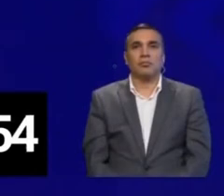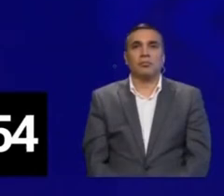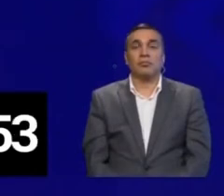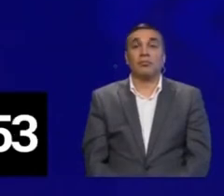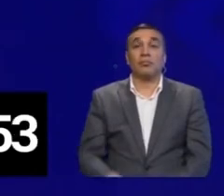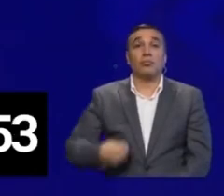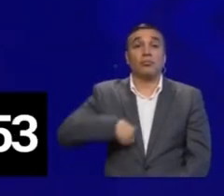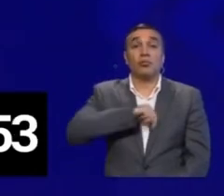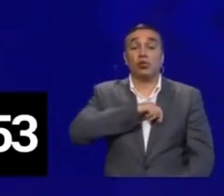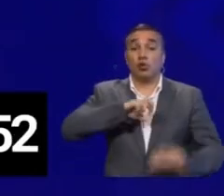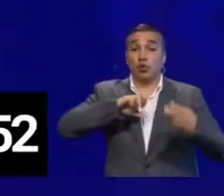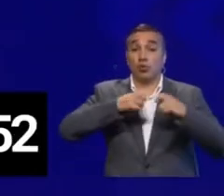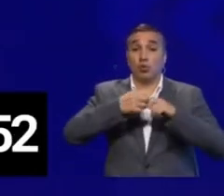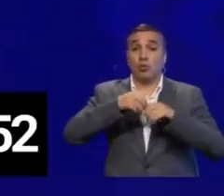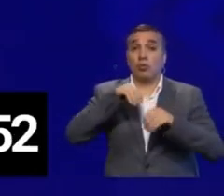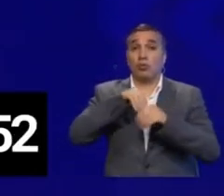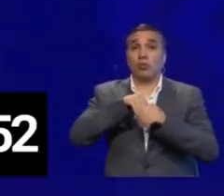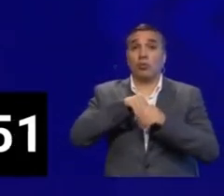Nuestro problema de